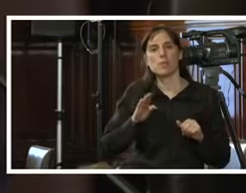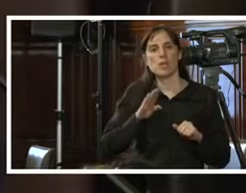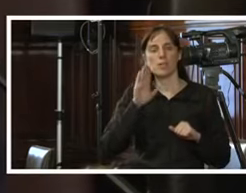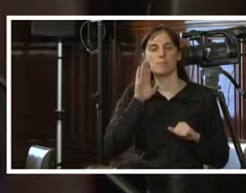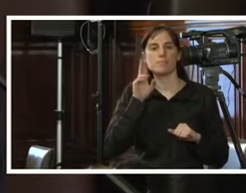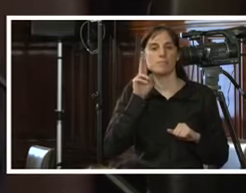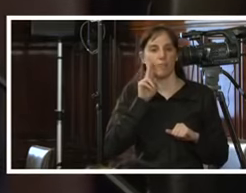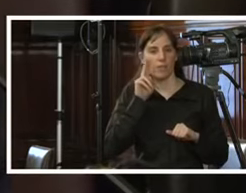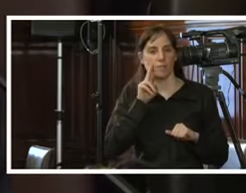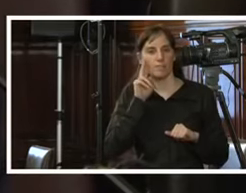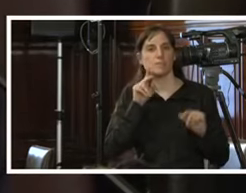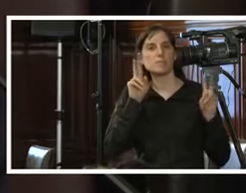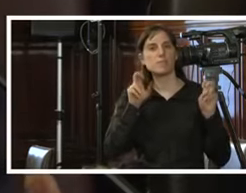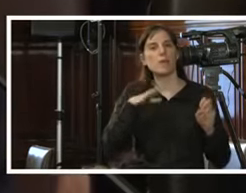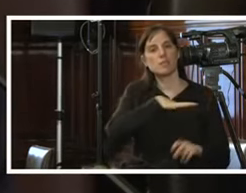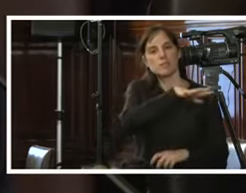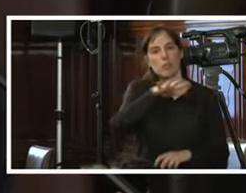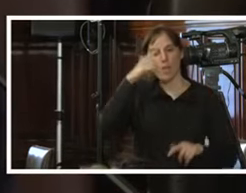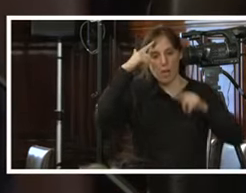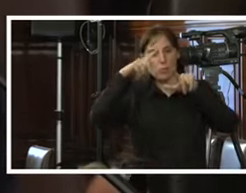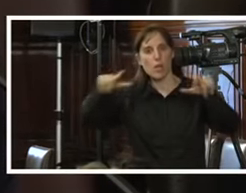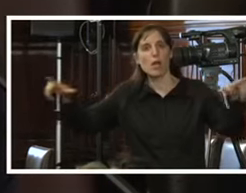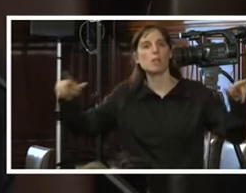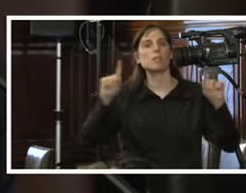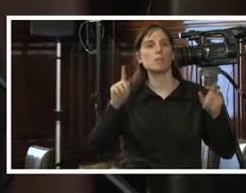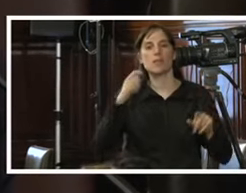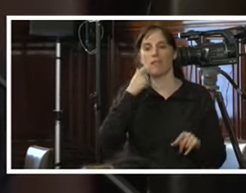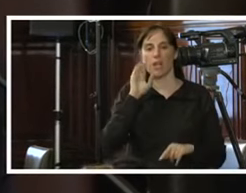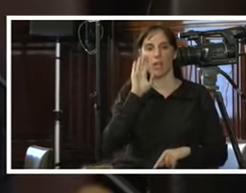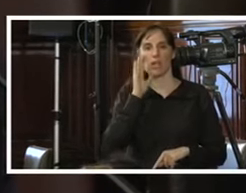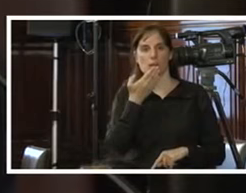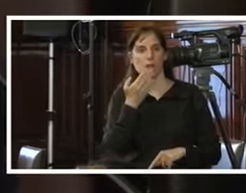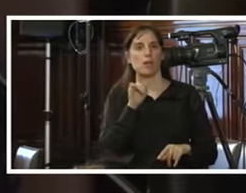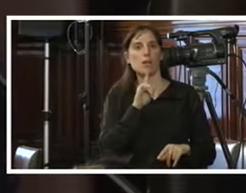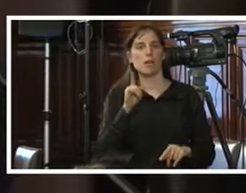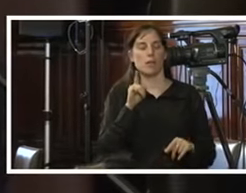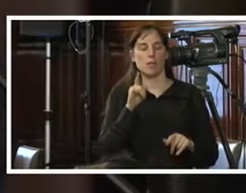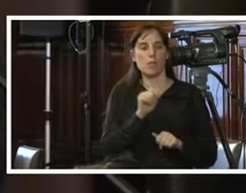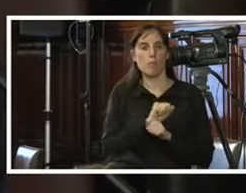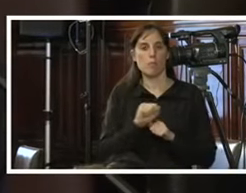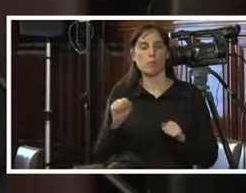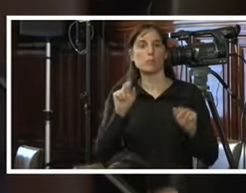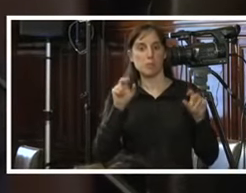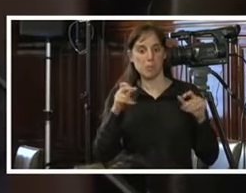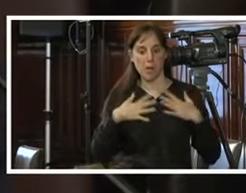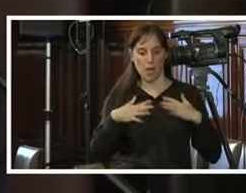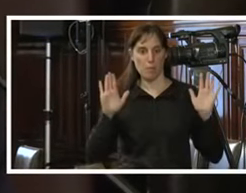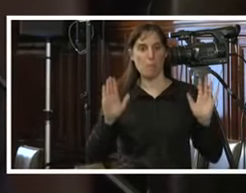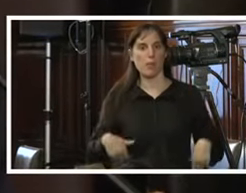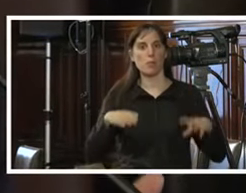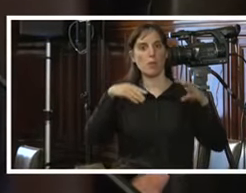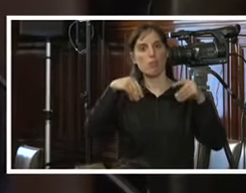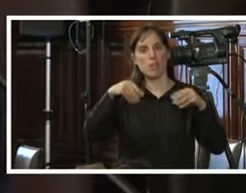específicos sobre todas las rural es la falta de acceso el reconocimiento de sus relaciones la falta de acceso a la tierra y además